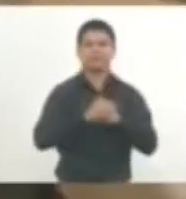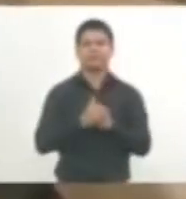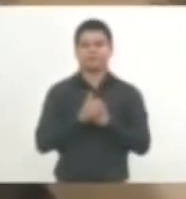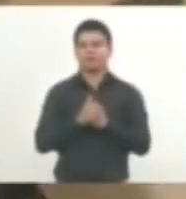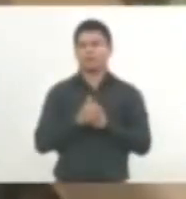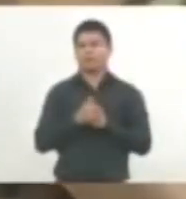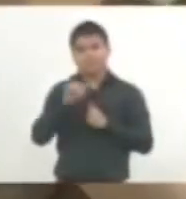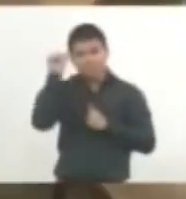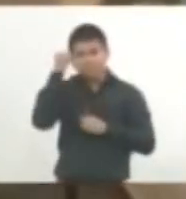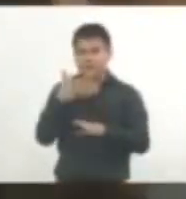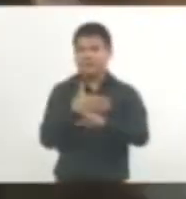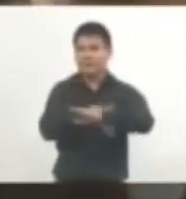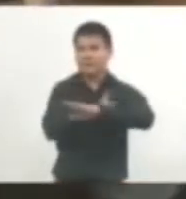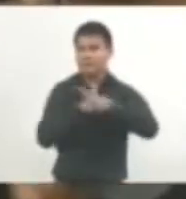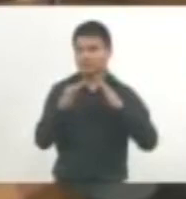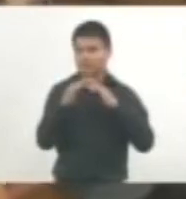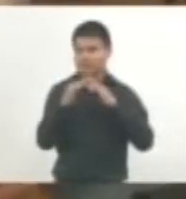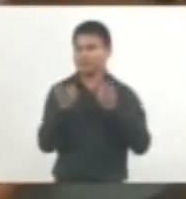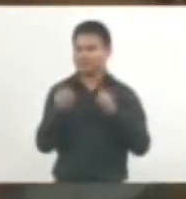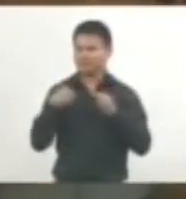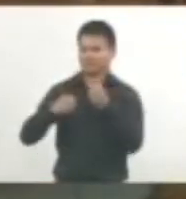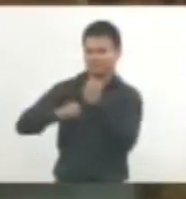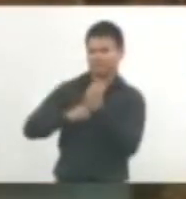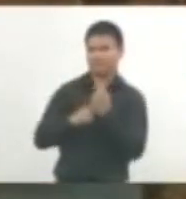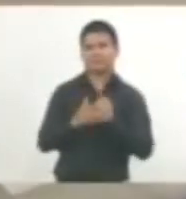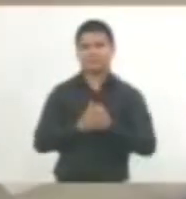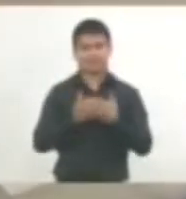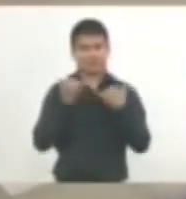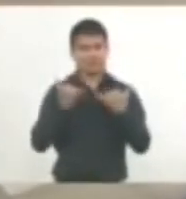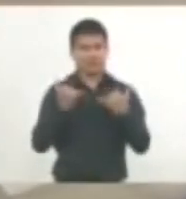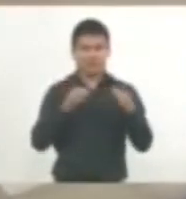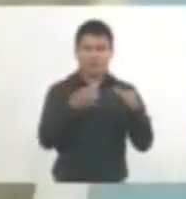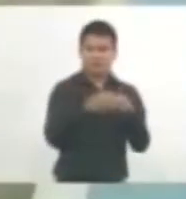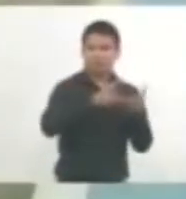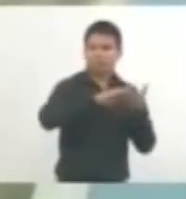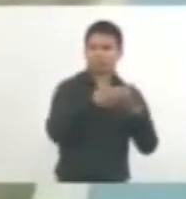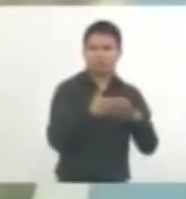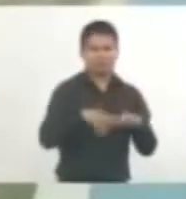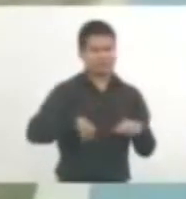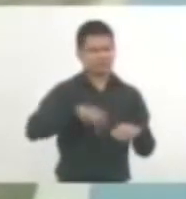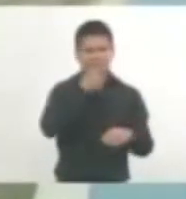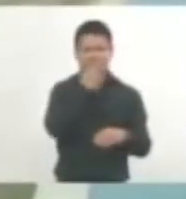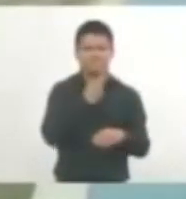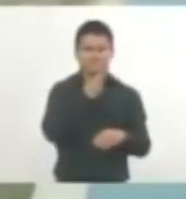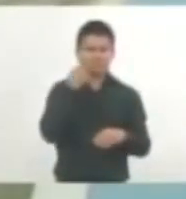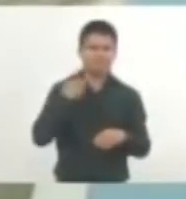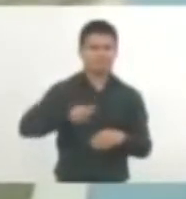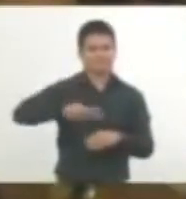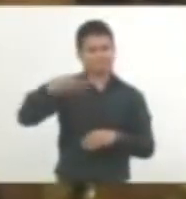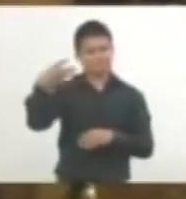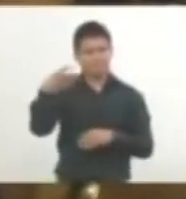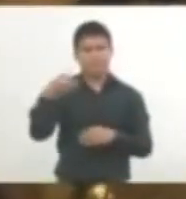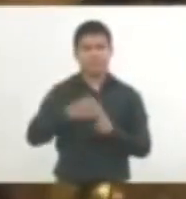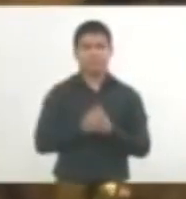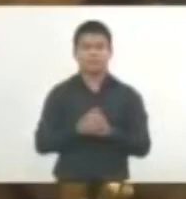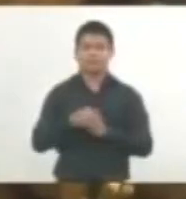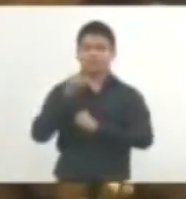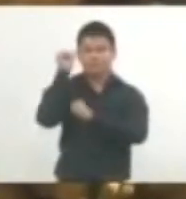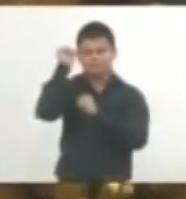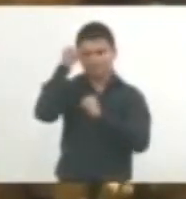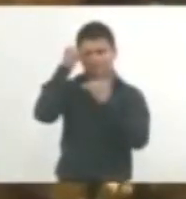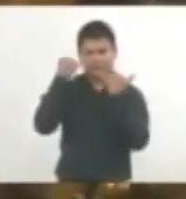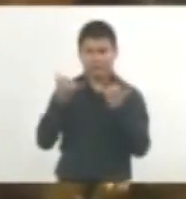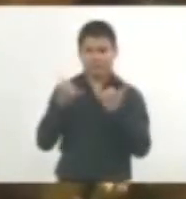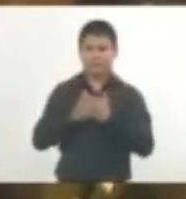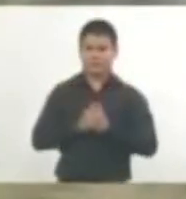nos acompañó en este proceso. Hoy tenemos una comunidad comprometida con Galapa y en donde sabemos que el uso del parque va a ser